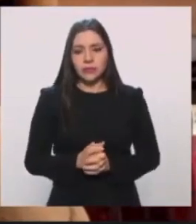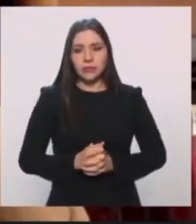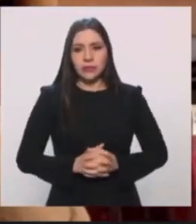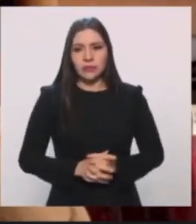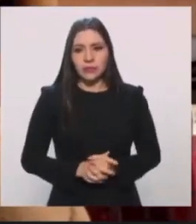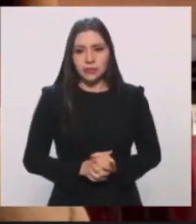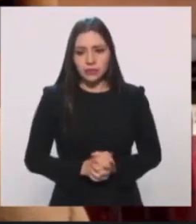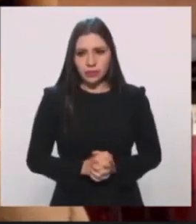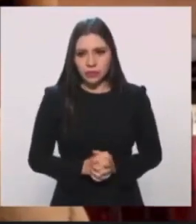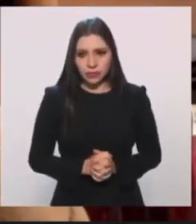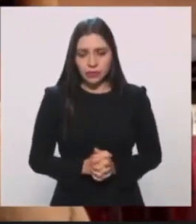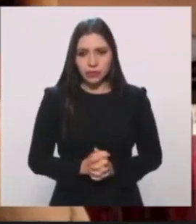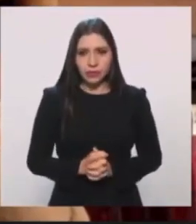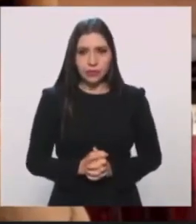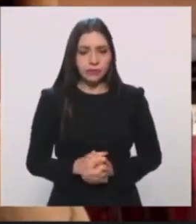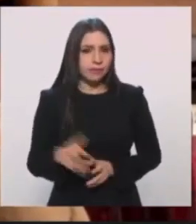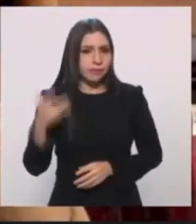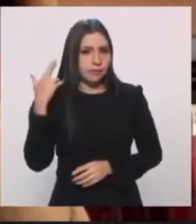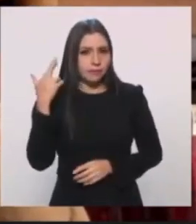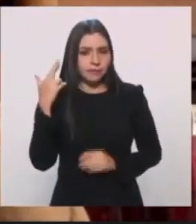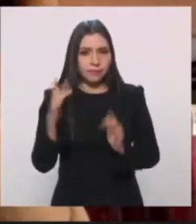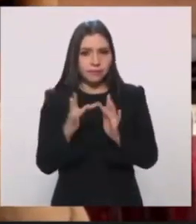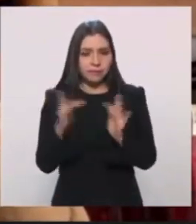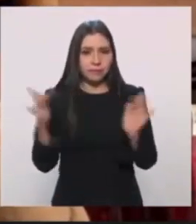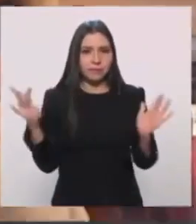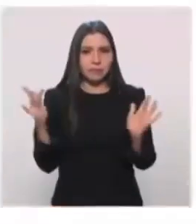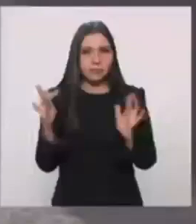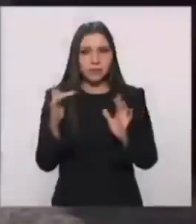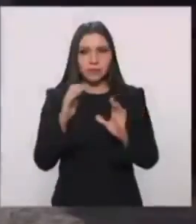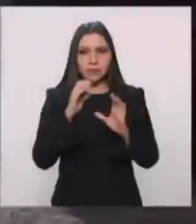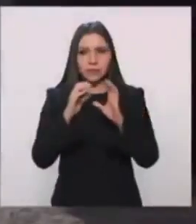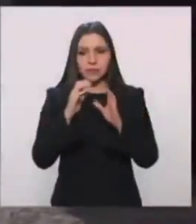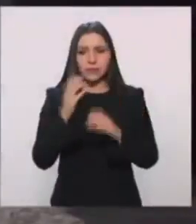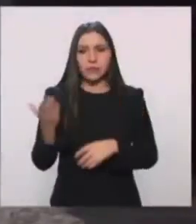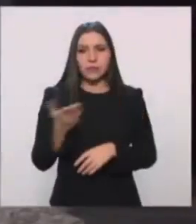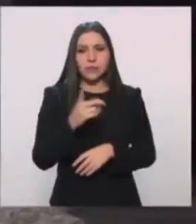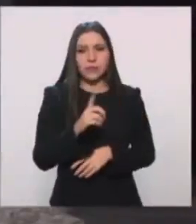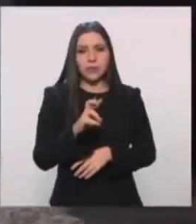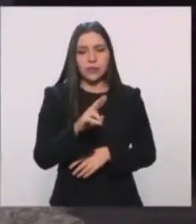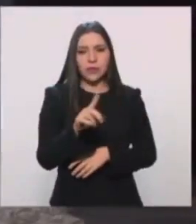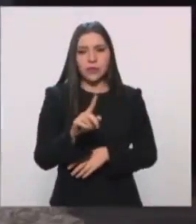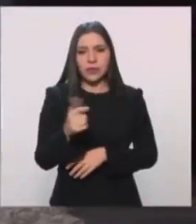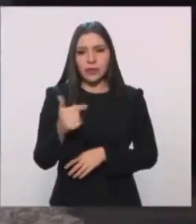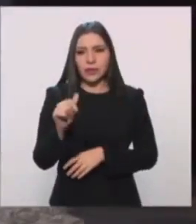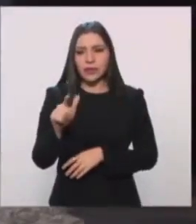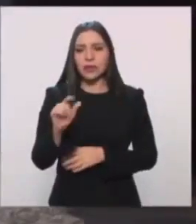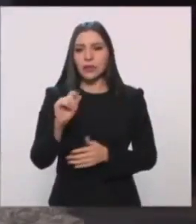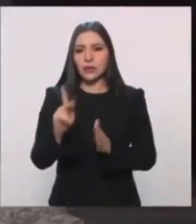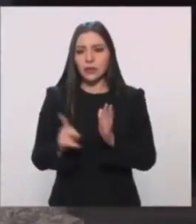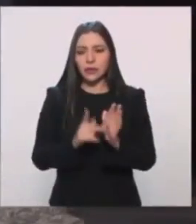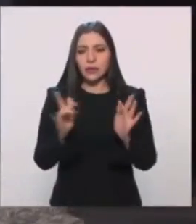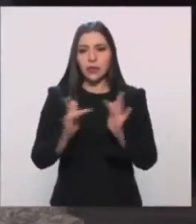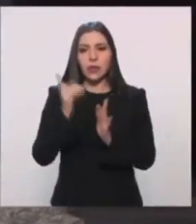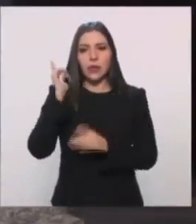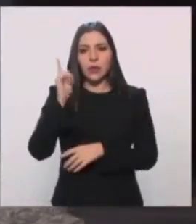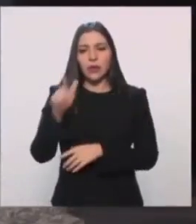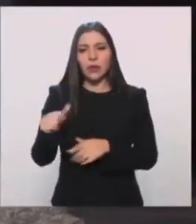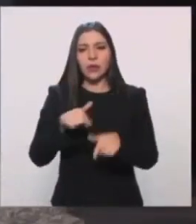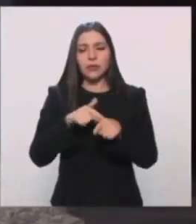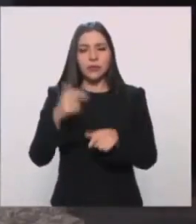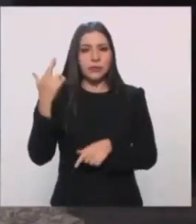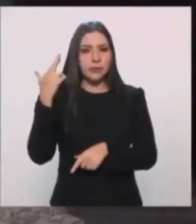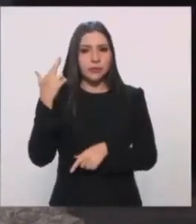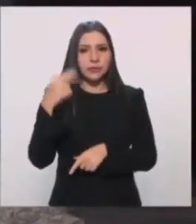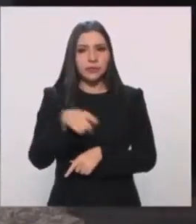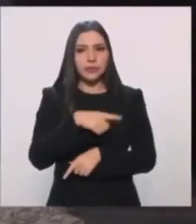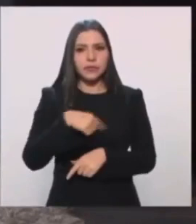Estamos perdiendo ahí. Estamos perdiendo su Se nos audio, está estimado yendo un doctor. poquito el audio del doctor Zagal mientras lo restablecemos. Ojalá el doctor nos pueda seguir Claro. escuchando.